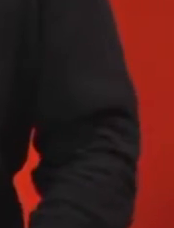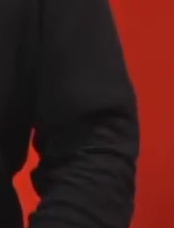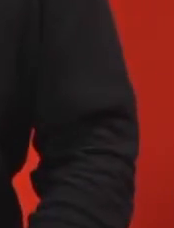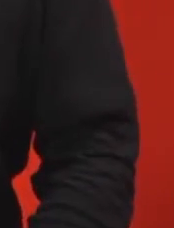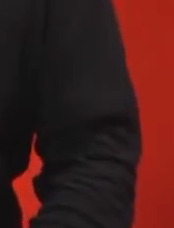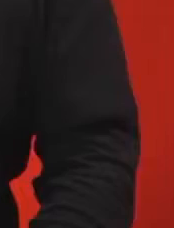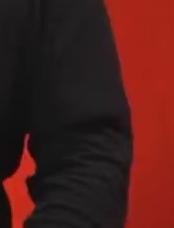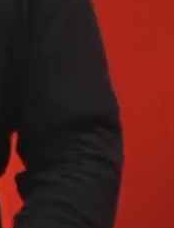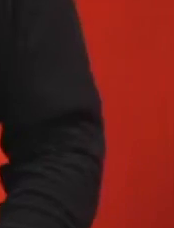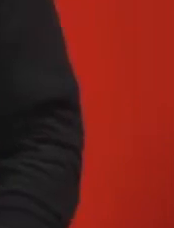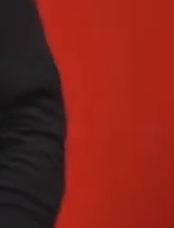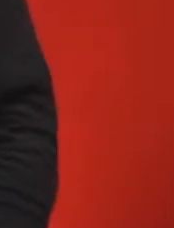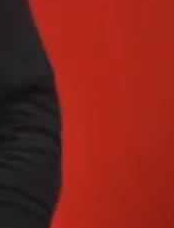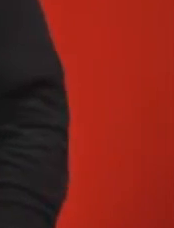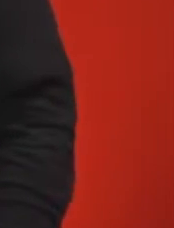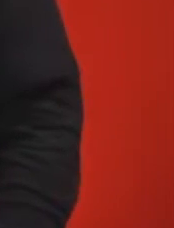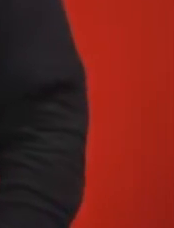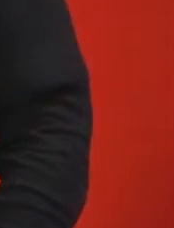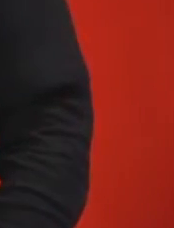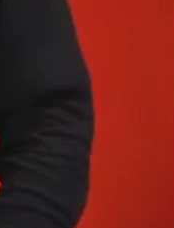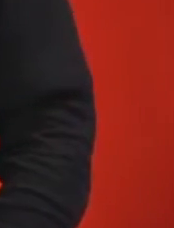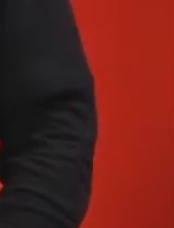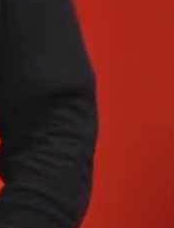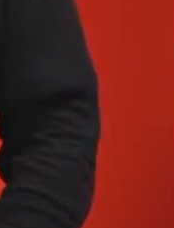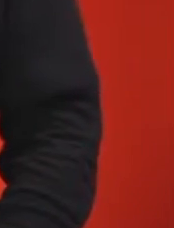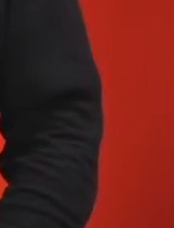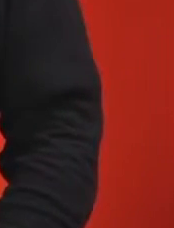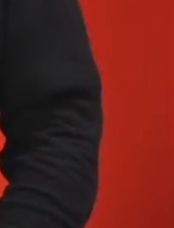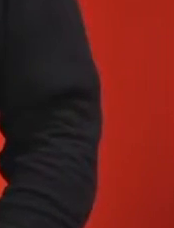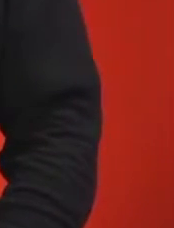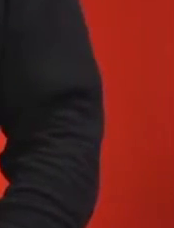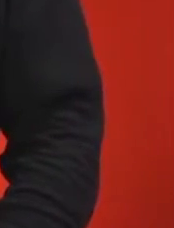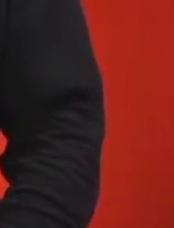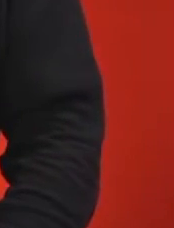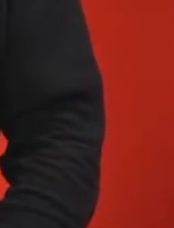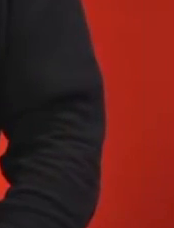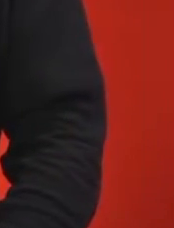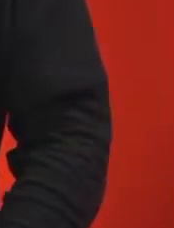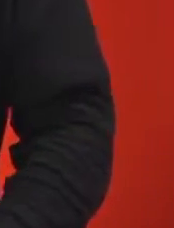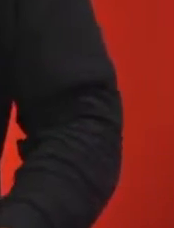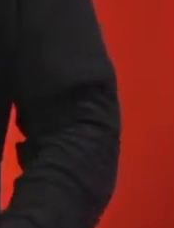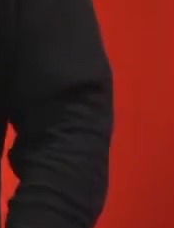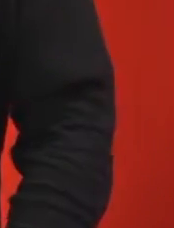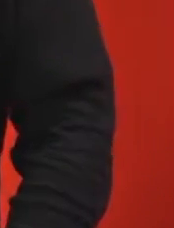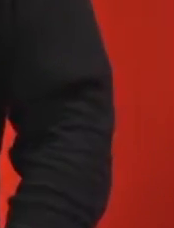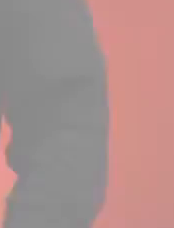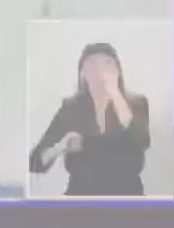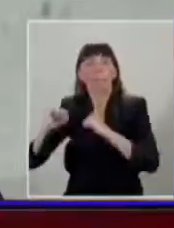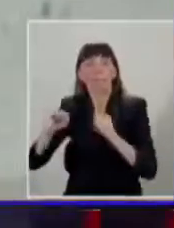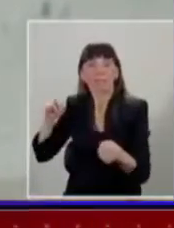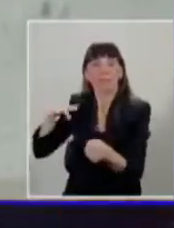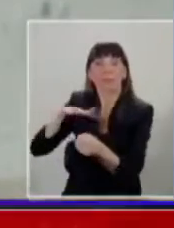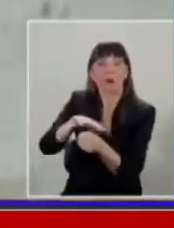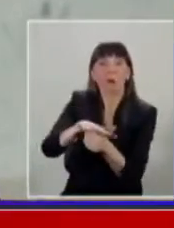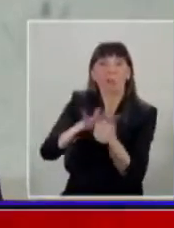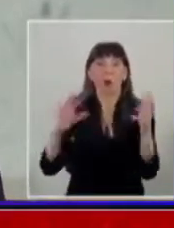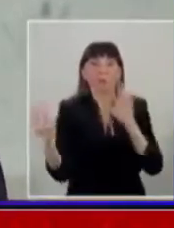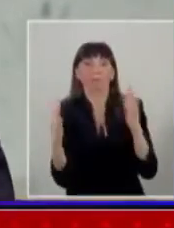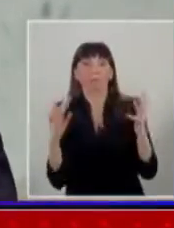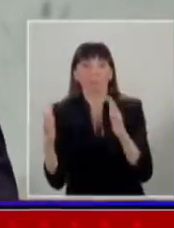obras se nombra todo lo que se va a hacer la región la proyección que tiene la región para el país las cuentas públicas